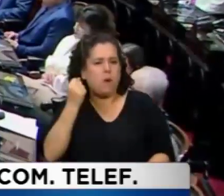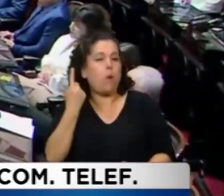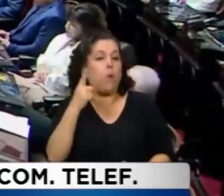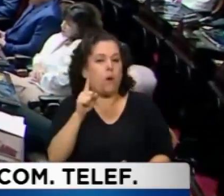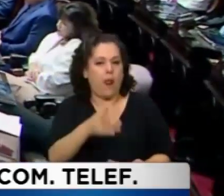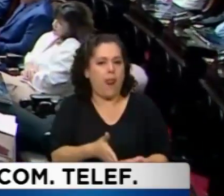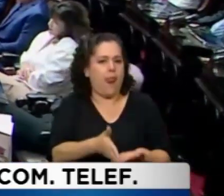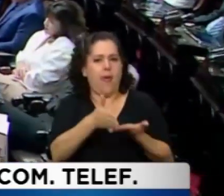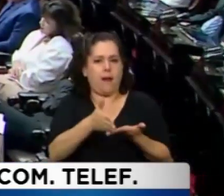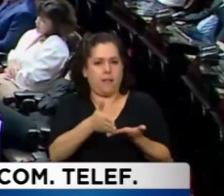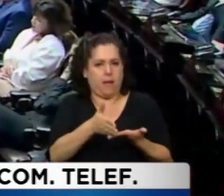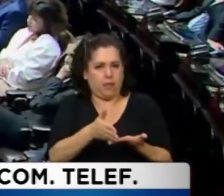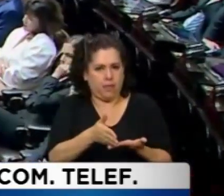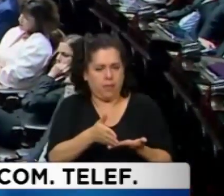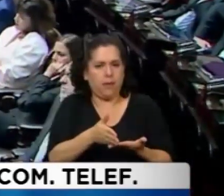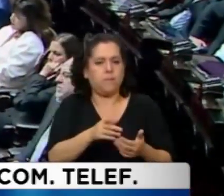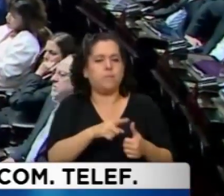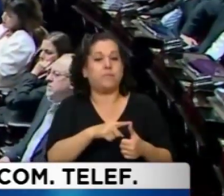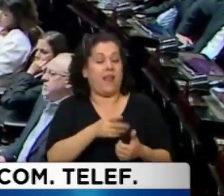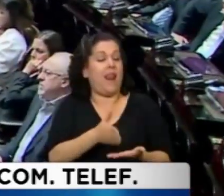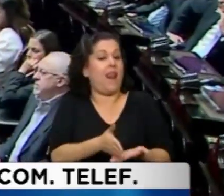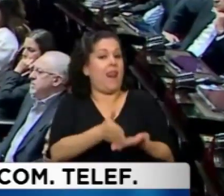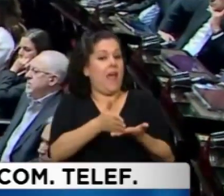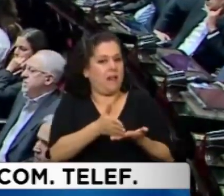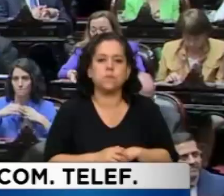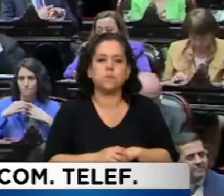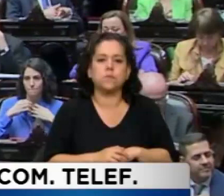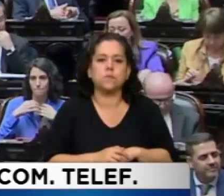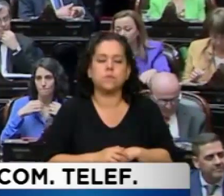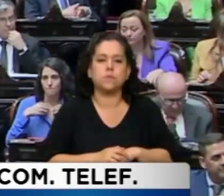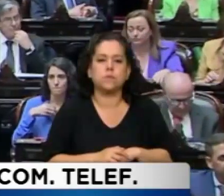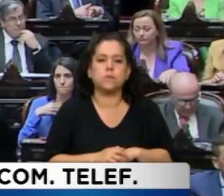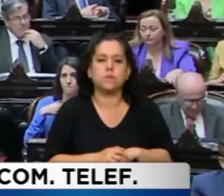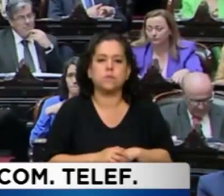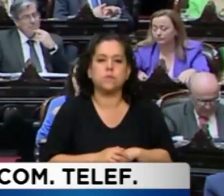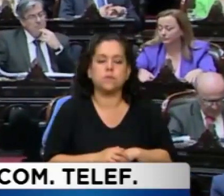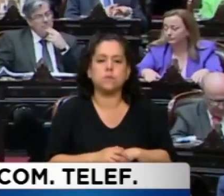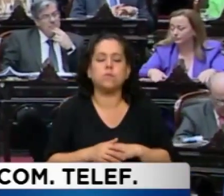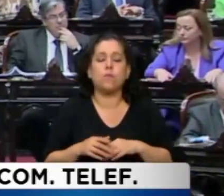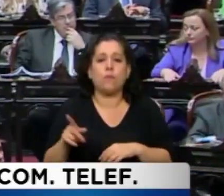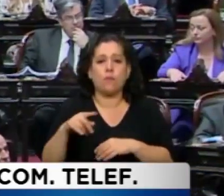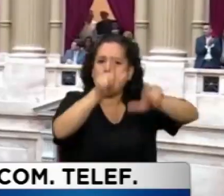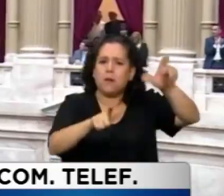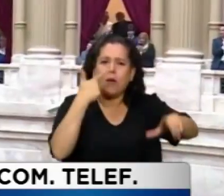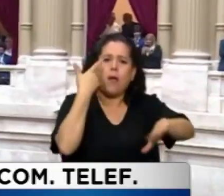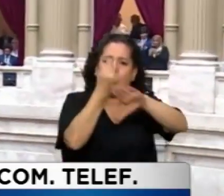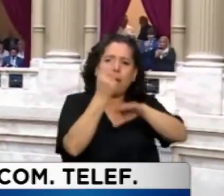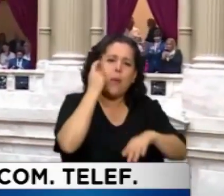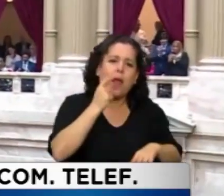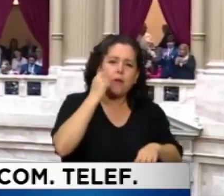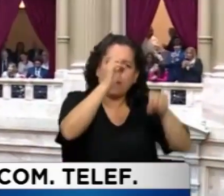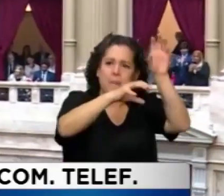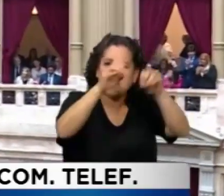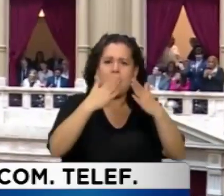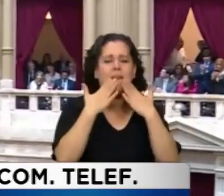que lo importante y lo que la sociedad pedía y lo que pedía, digamos, la política era que sea mandada al Congreso, que es el